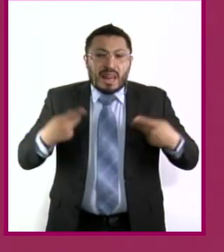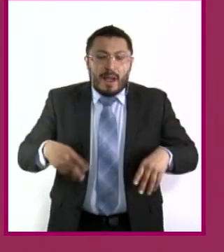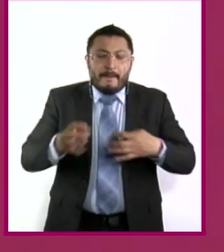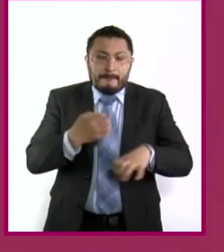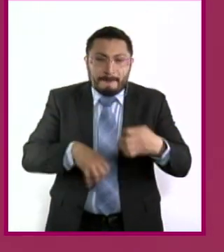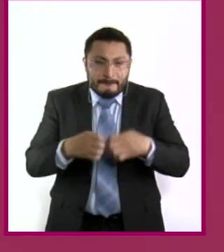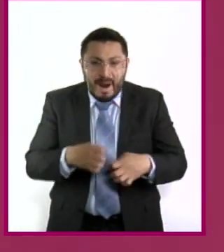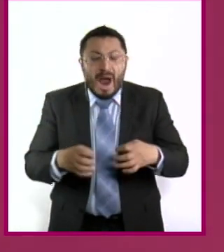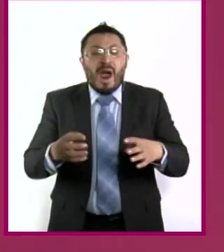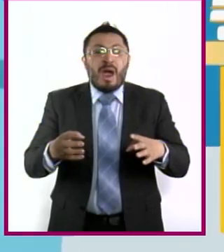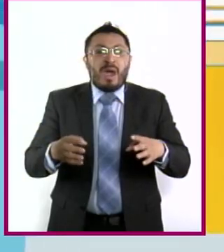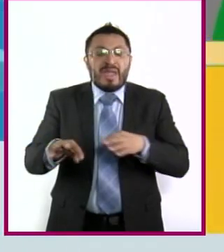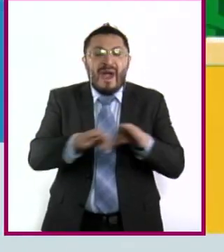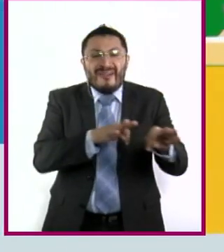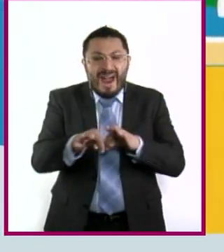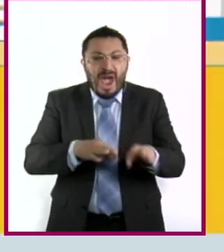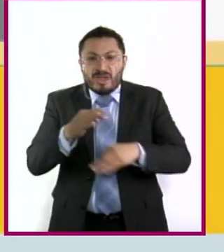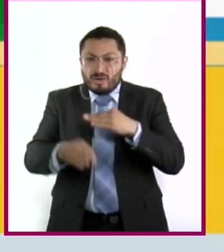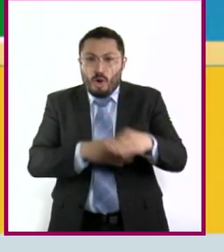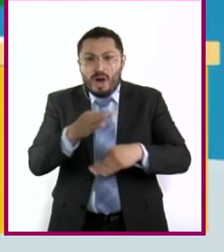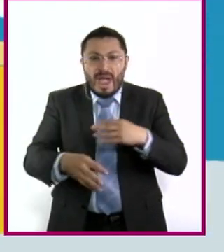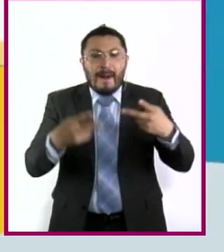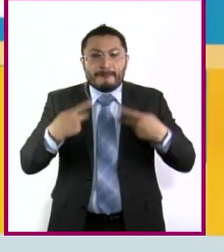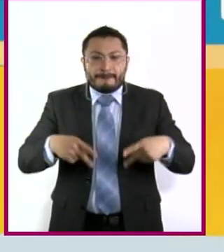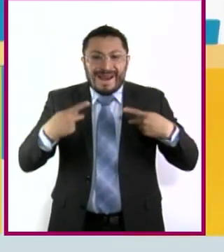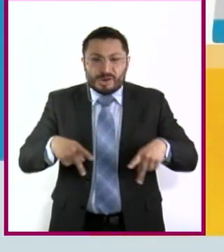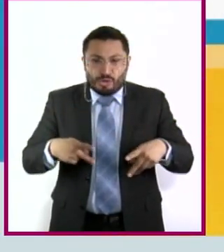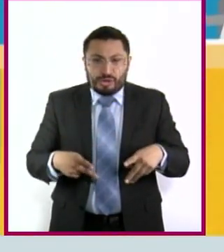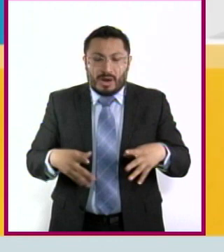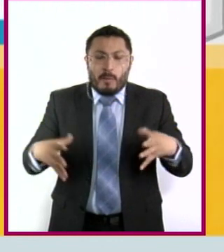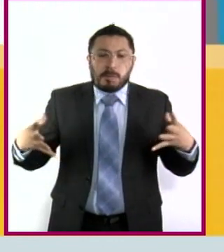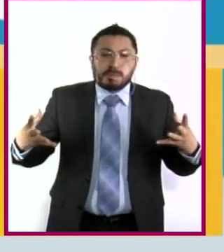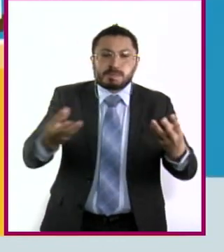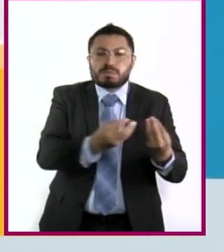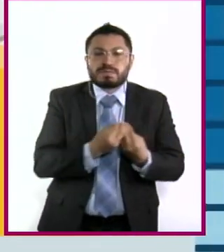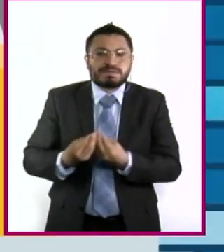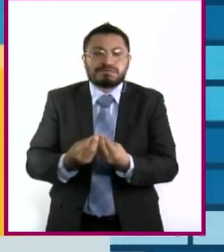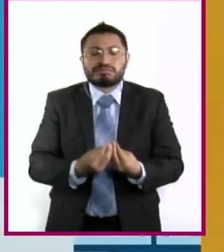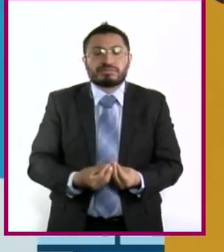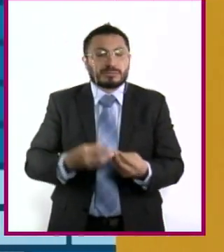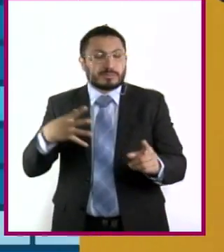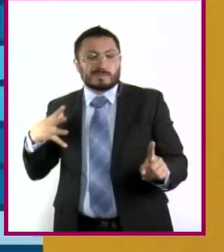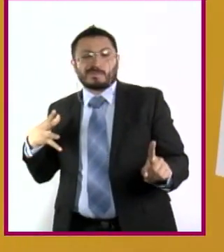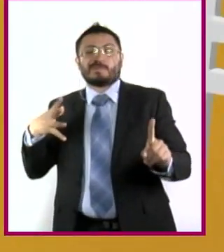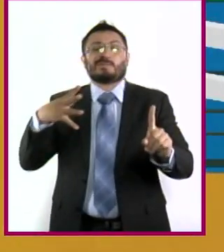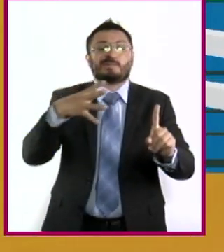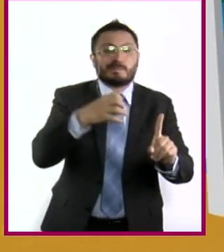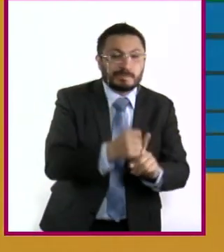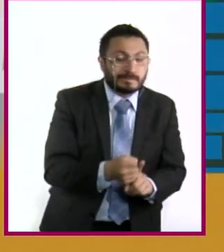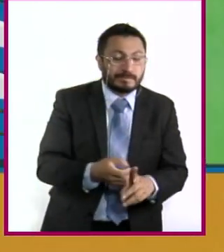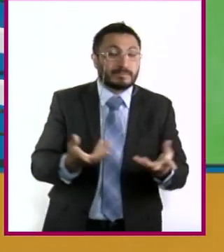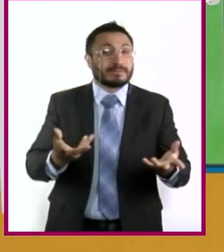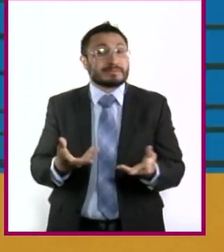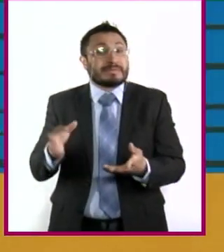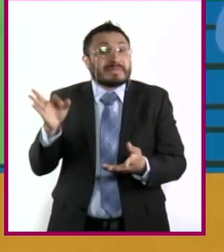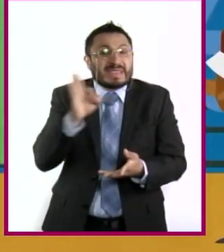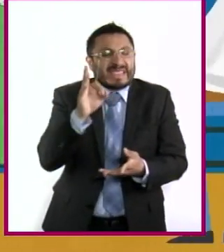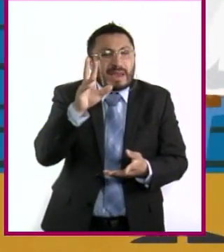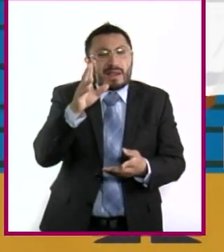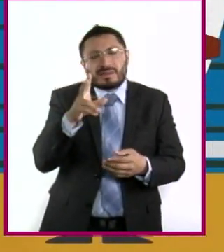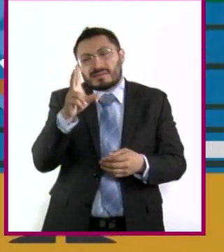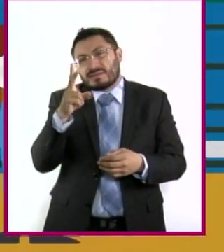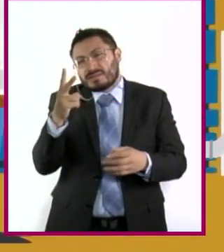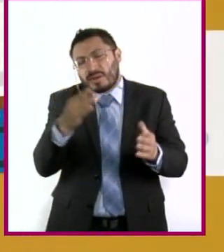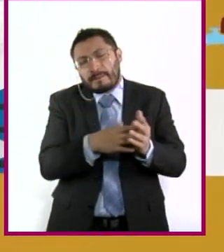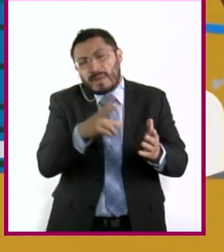de los trabajadores, de toda la sociedad en su conjunto, para que podamos avanzar, tal vez ya no en 2030,